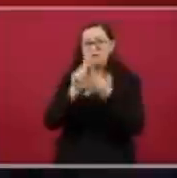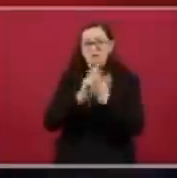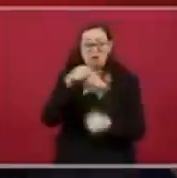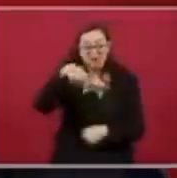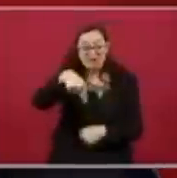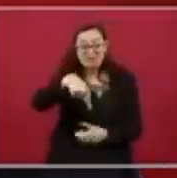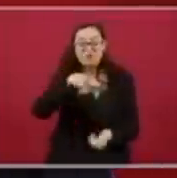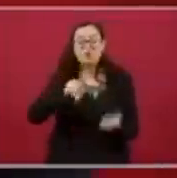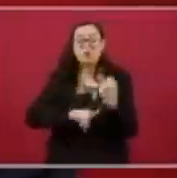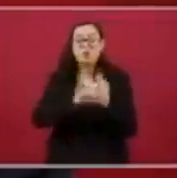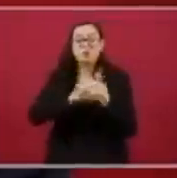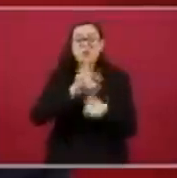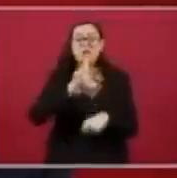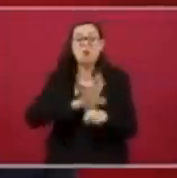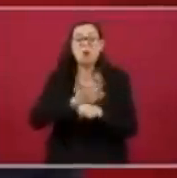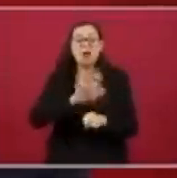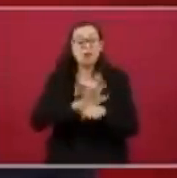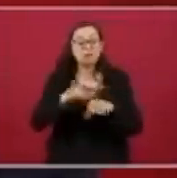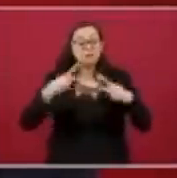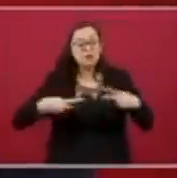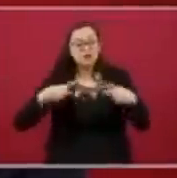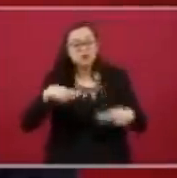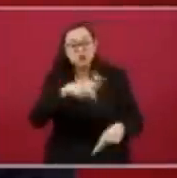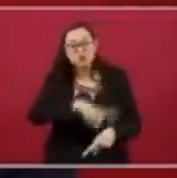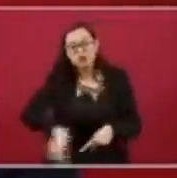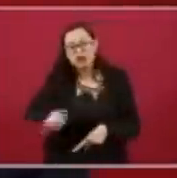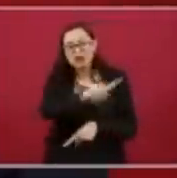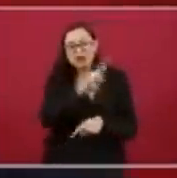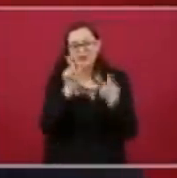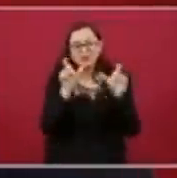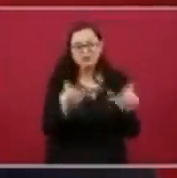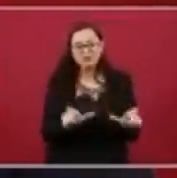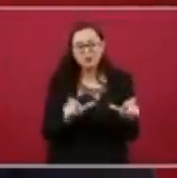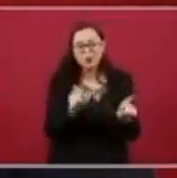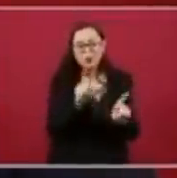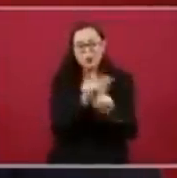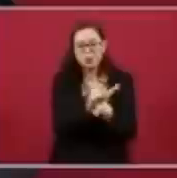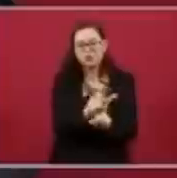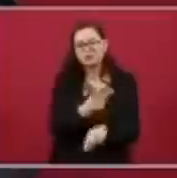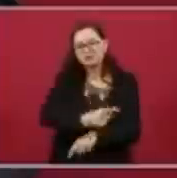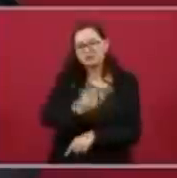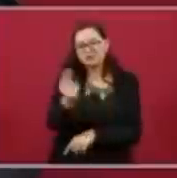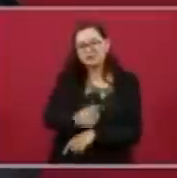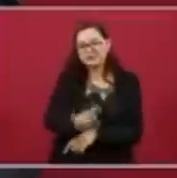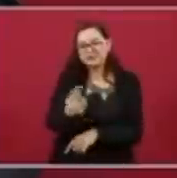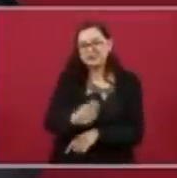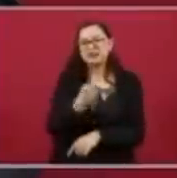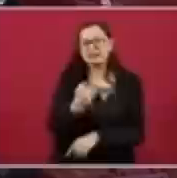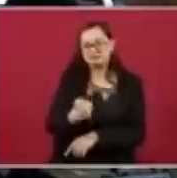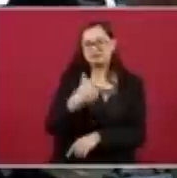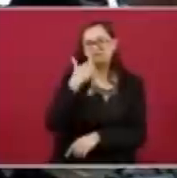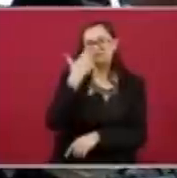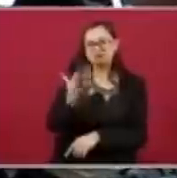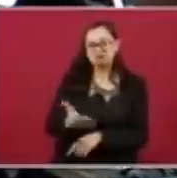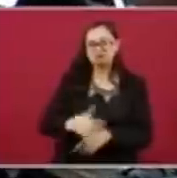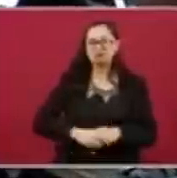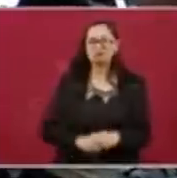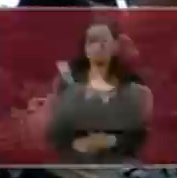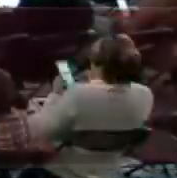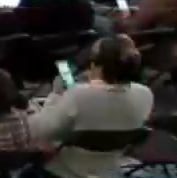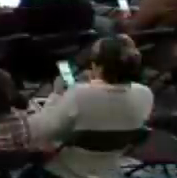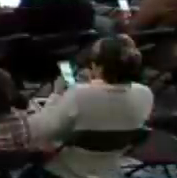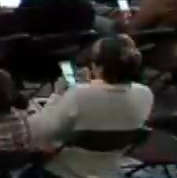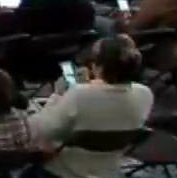y queremos por eso crear esta Guardia Nacional. La siguiente pregunta, último,